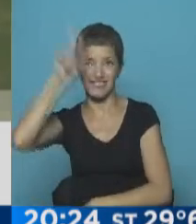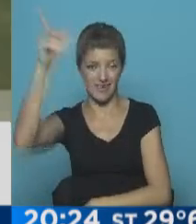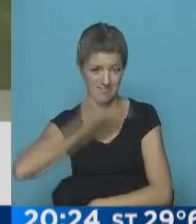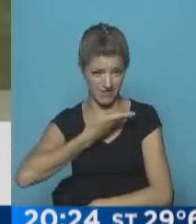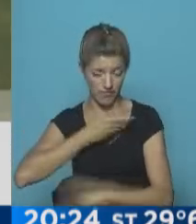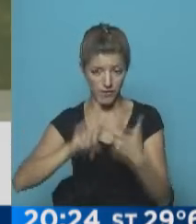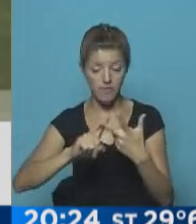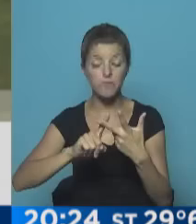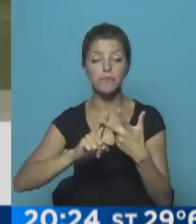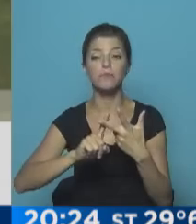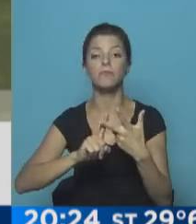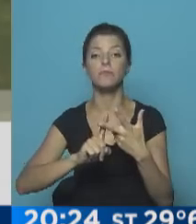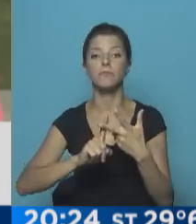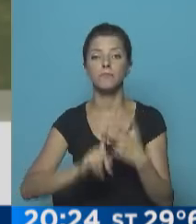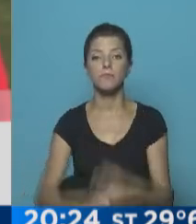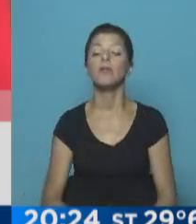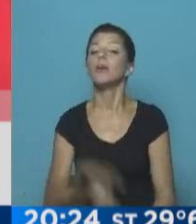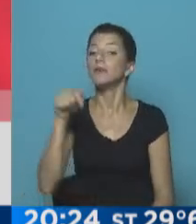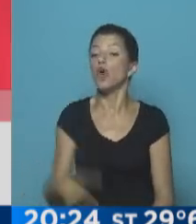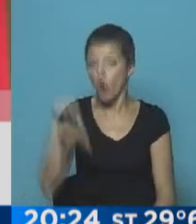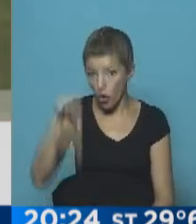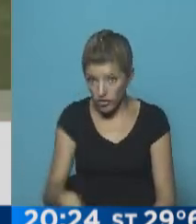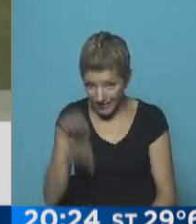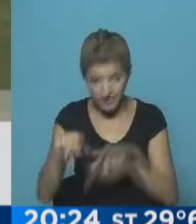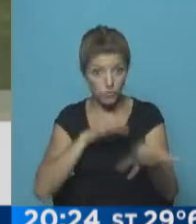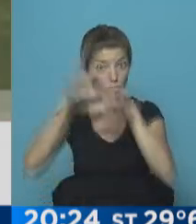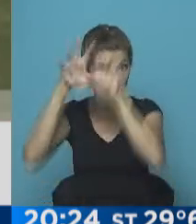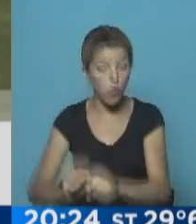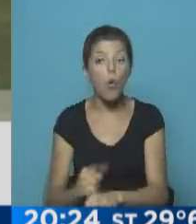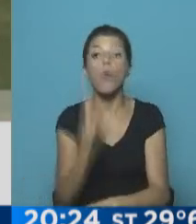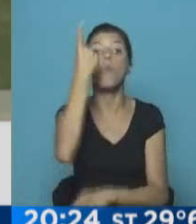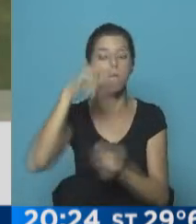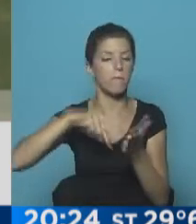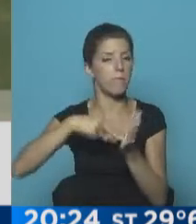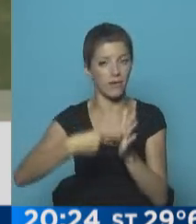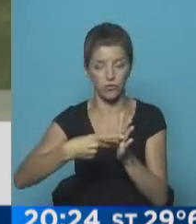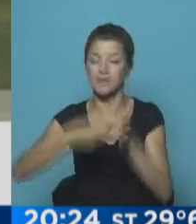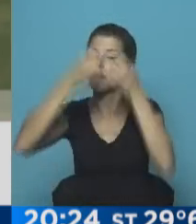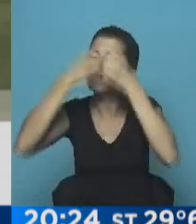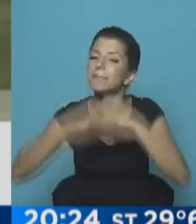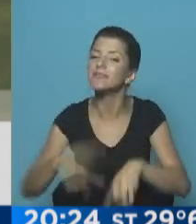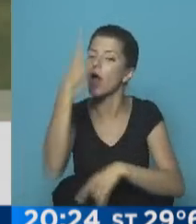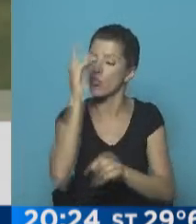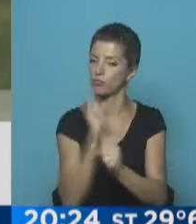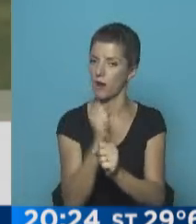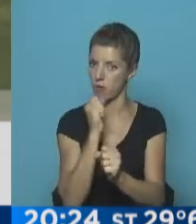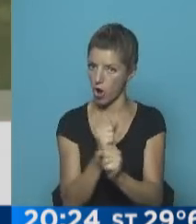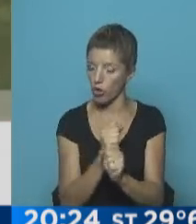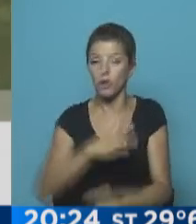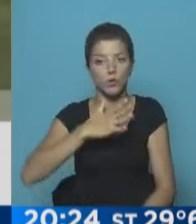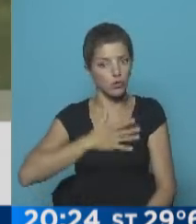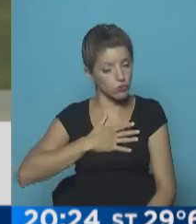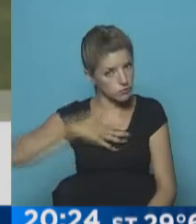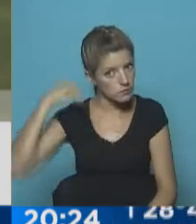y decir que este de hoy es un primer paso, es el inicio de un camino. Nosotros tenemos mucho por qué